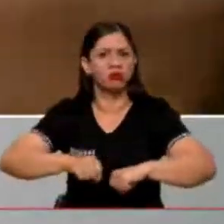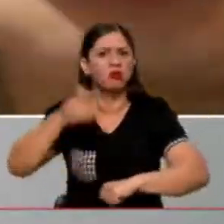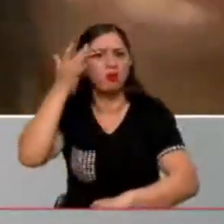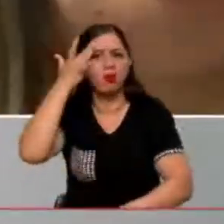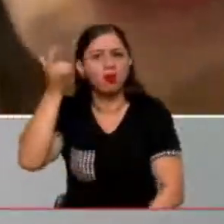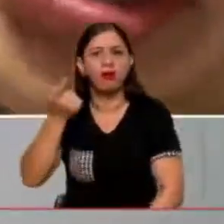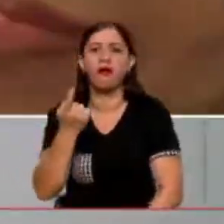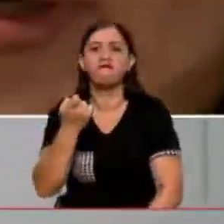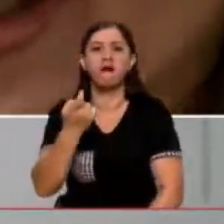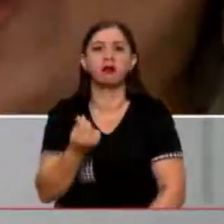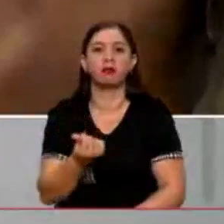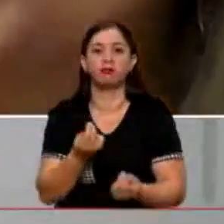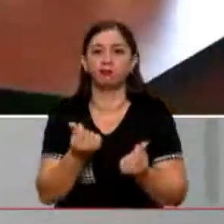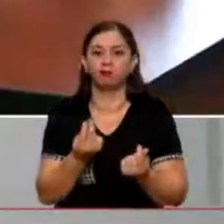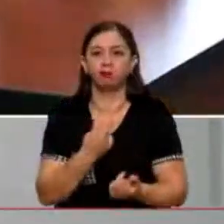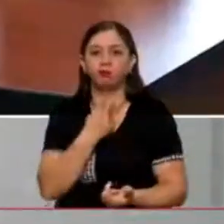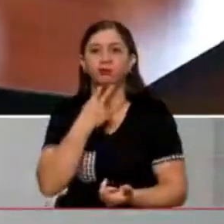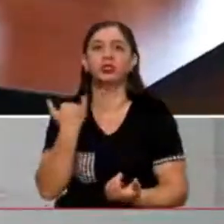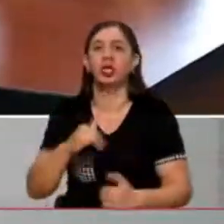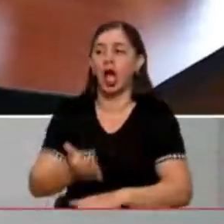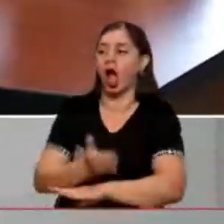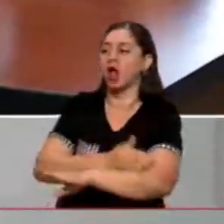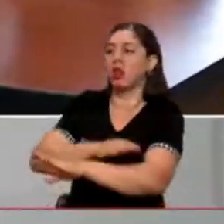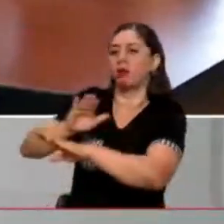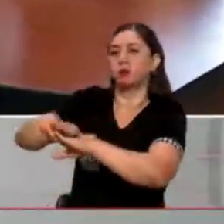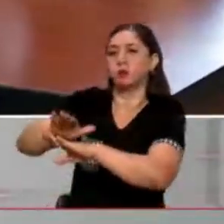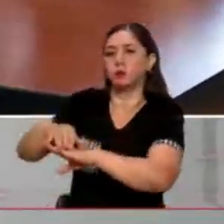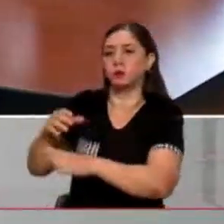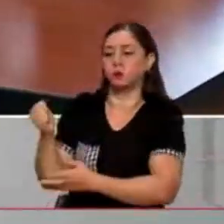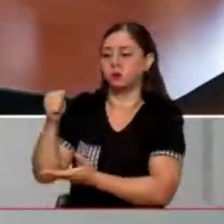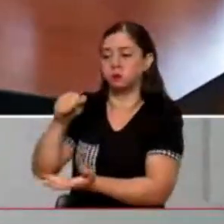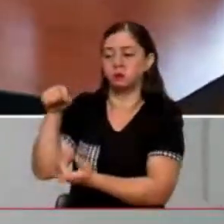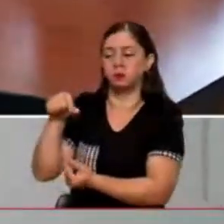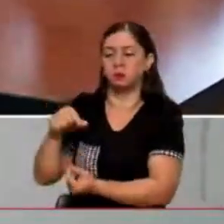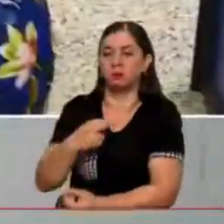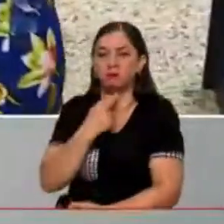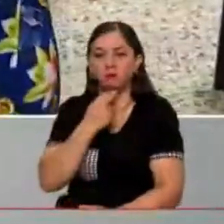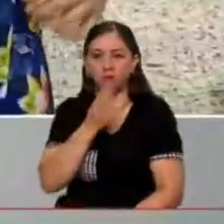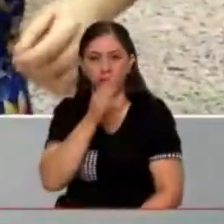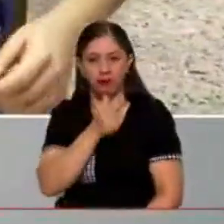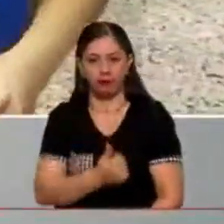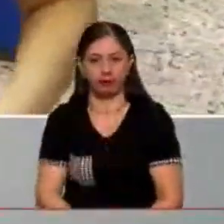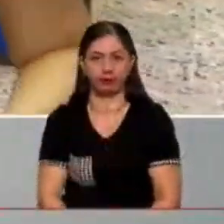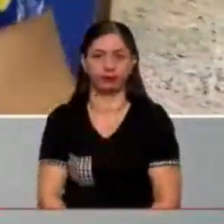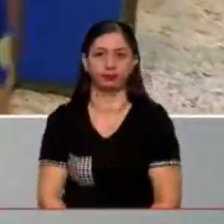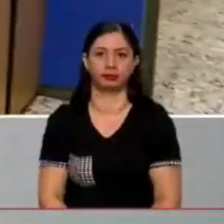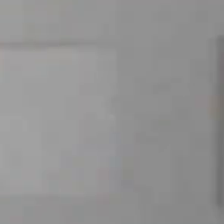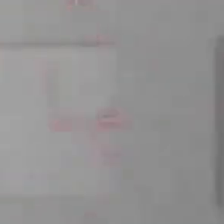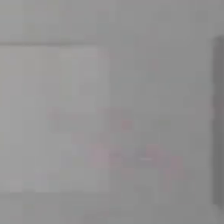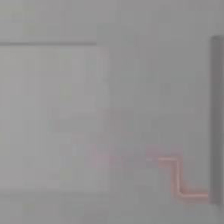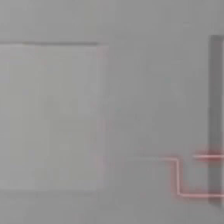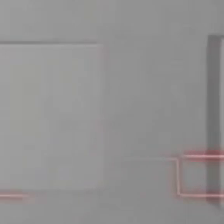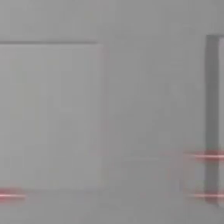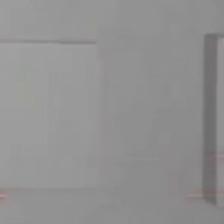por falta de recursos, pese a interponer acciones legales para exigir el giro del dinero.